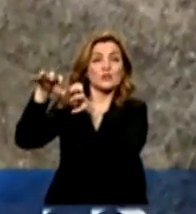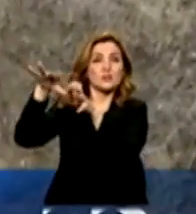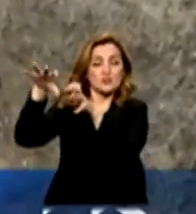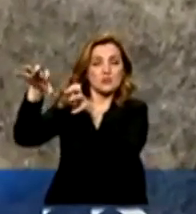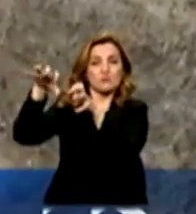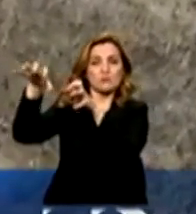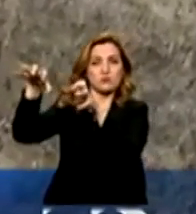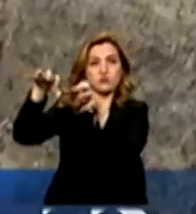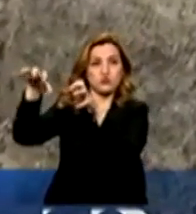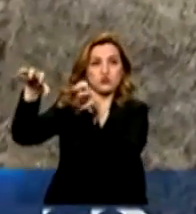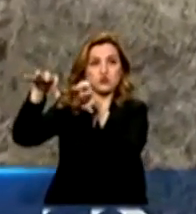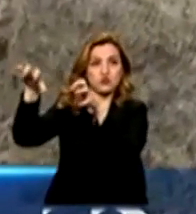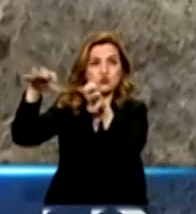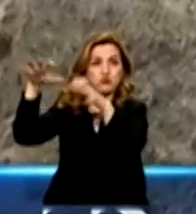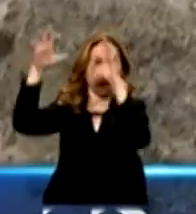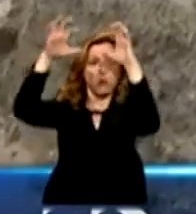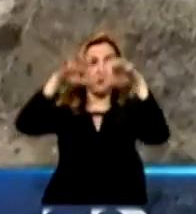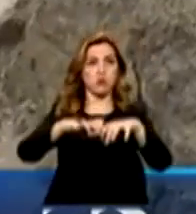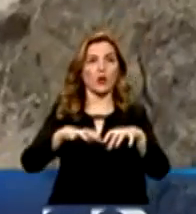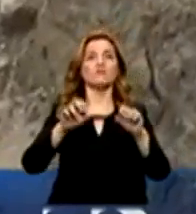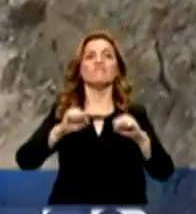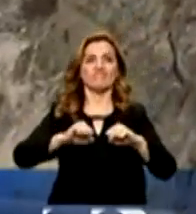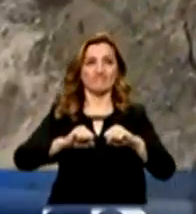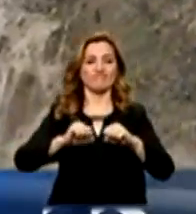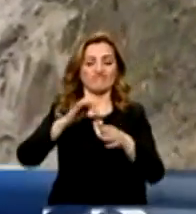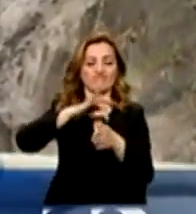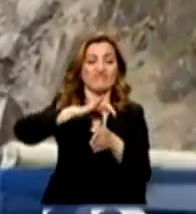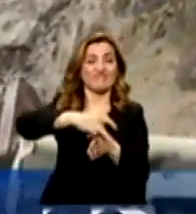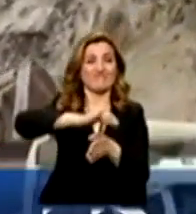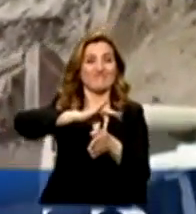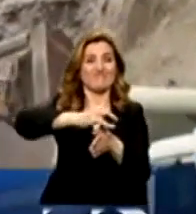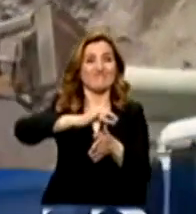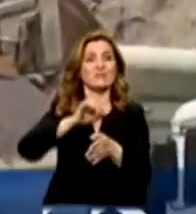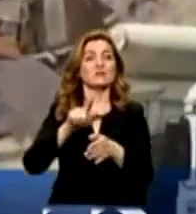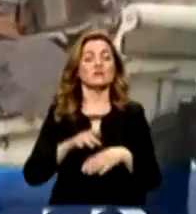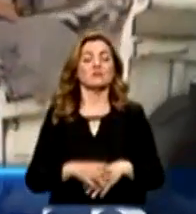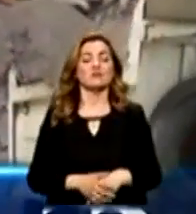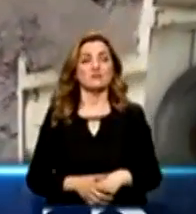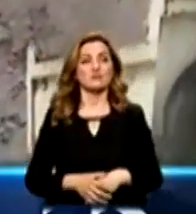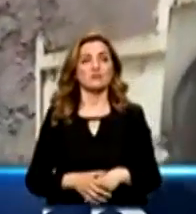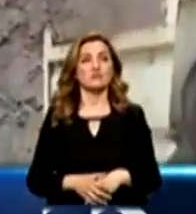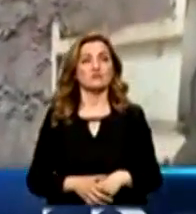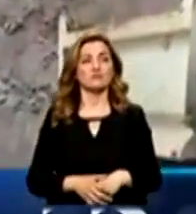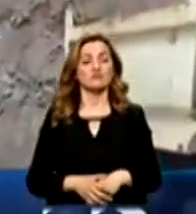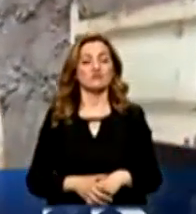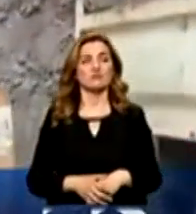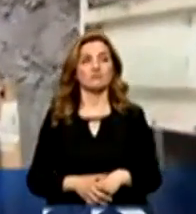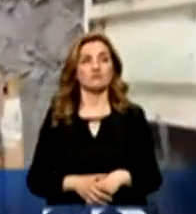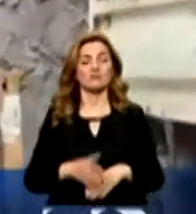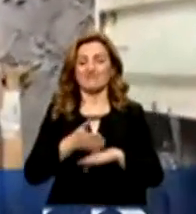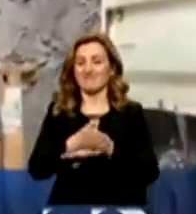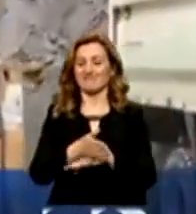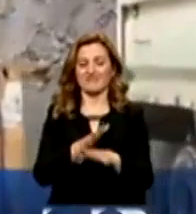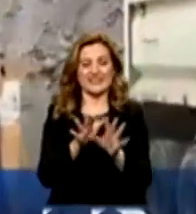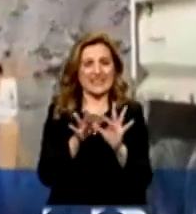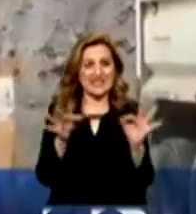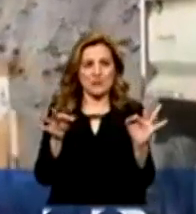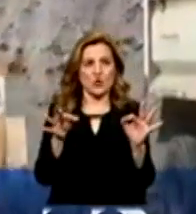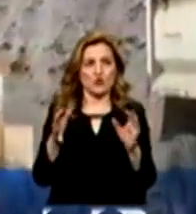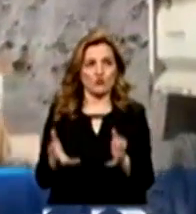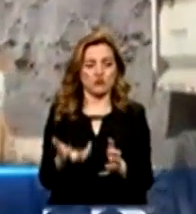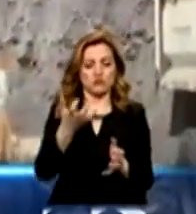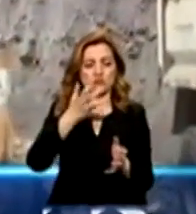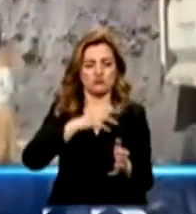podría provocar un sinnúmero de problemas. Por ello es que no se sabe si es que esta vía, después de limpiar o de retirar todo